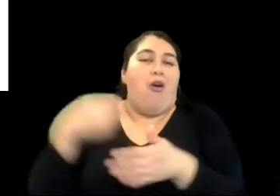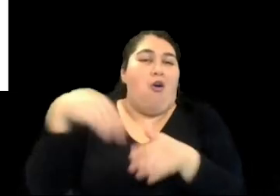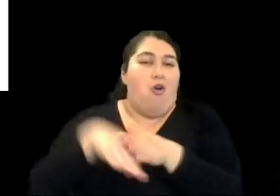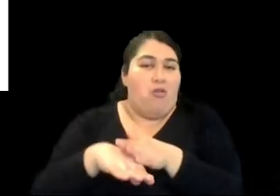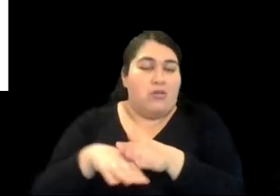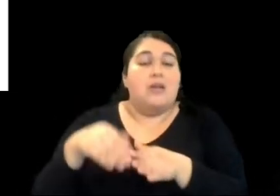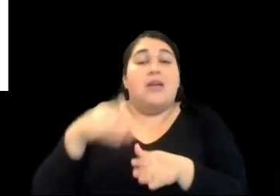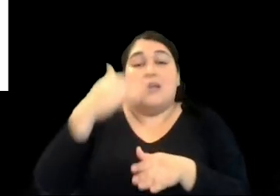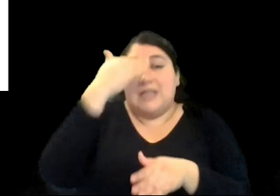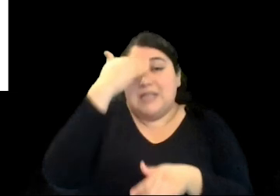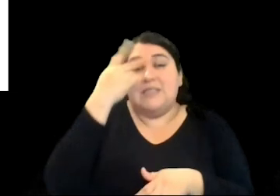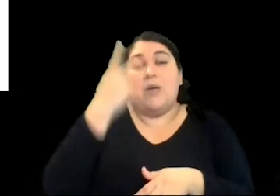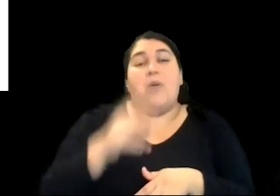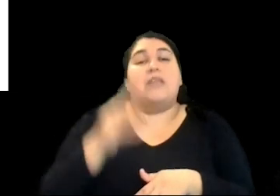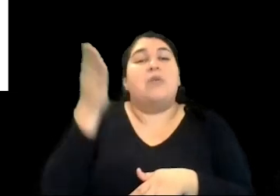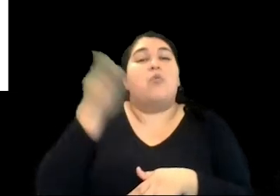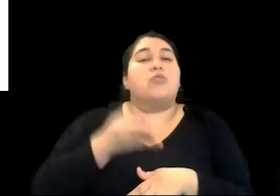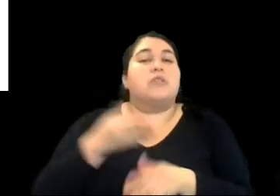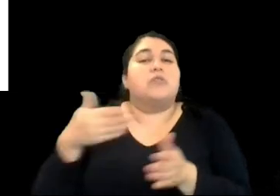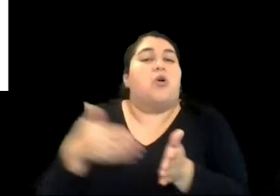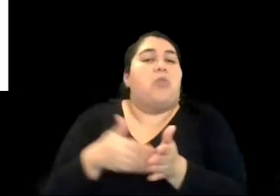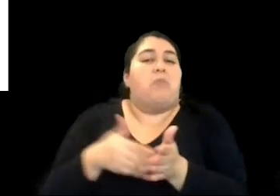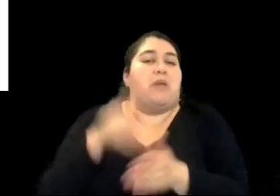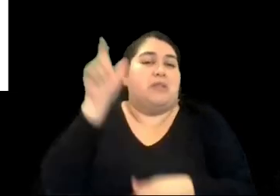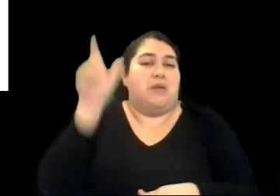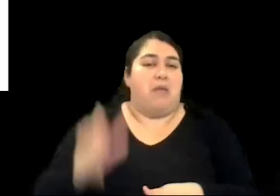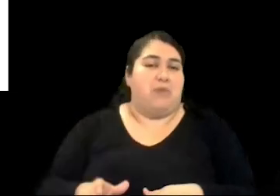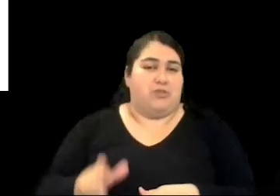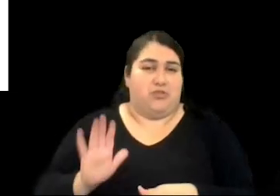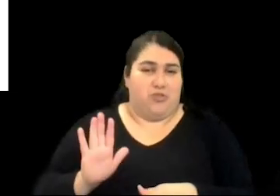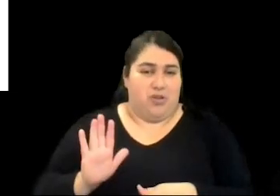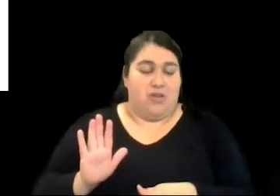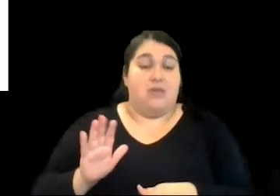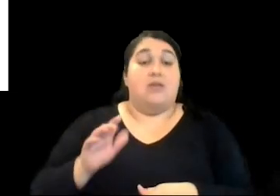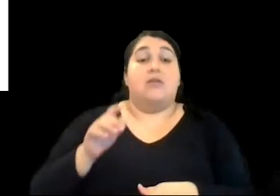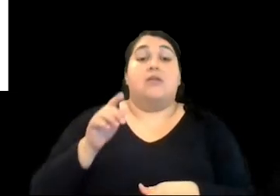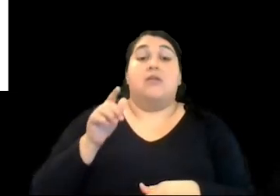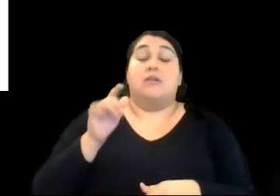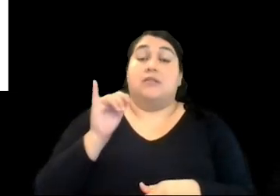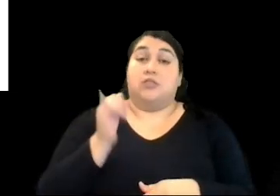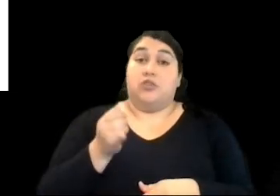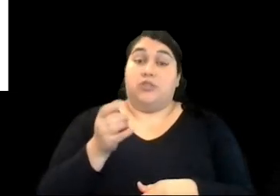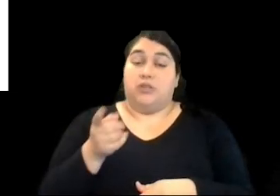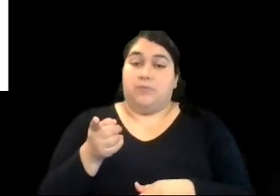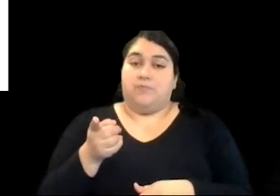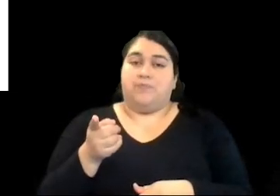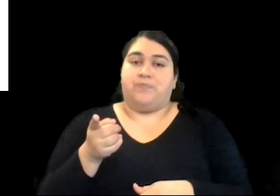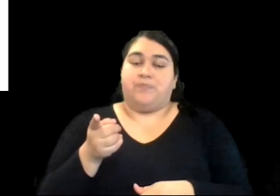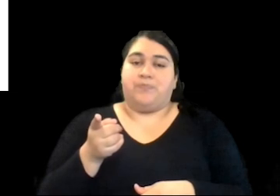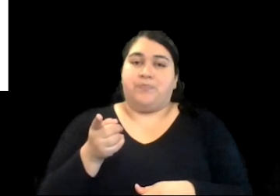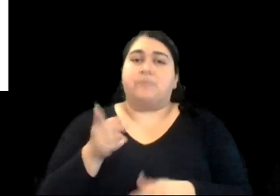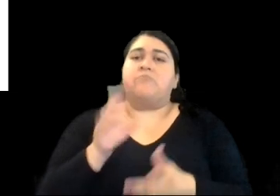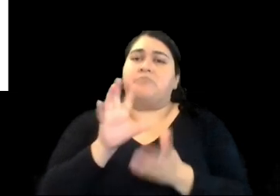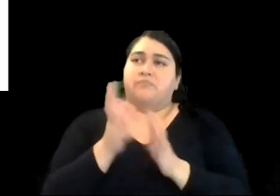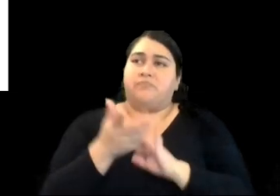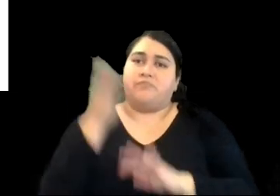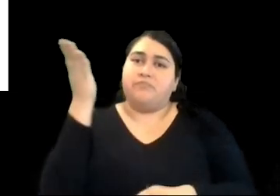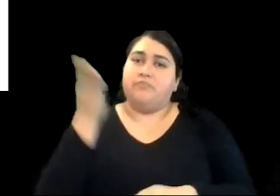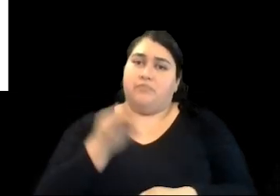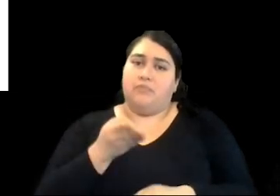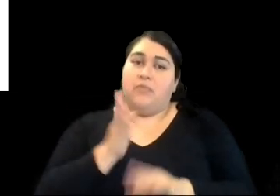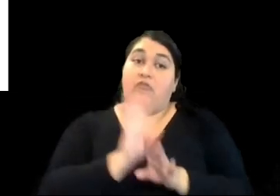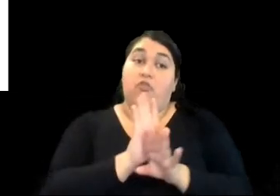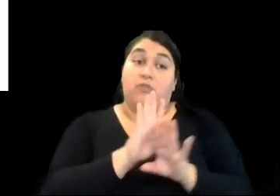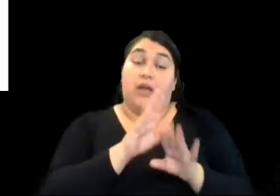al 25% según el tipo de contribuyente, y que se conforma por un porcentaje sobre el total de la